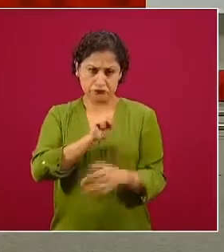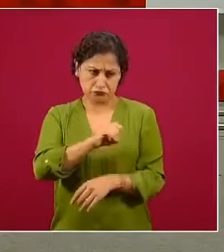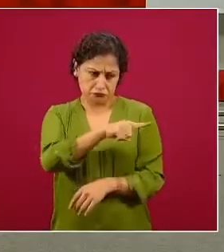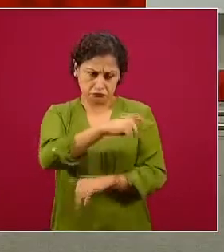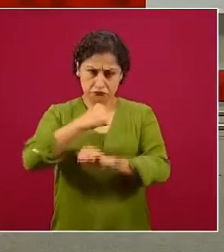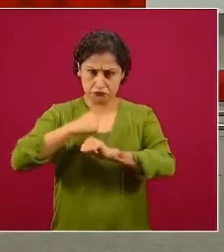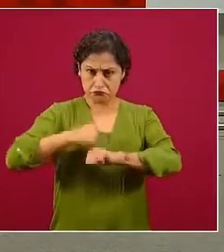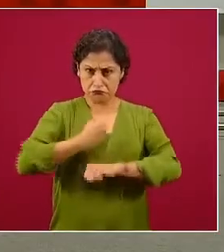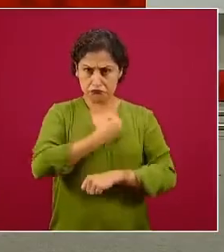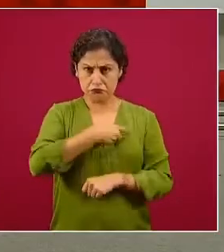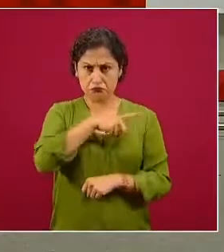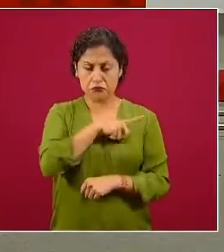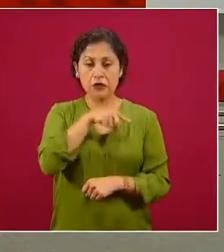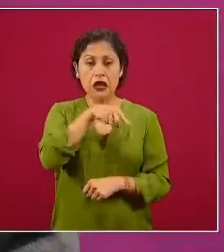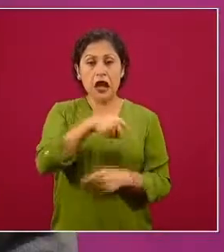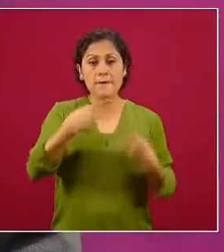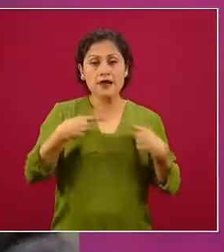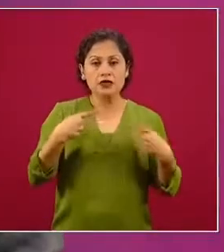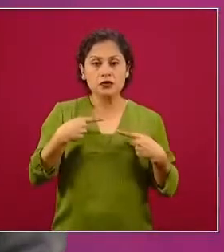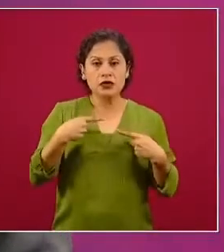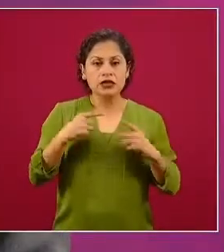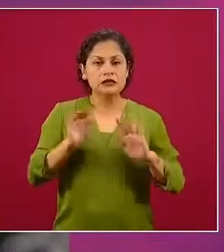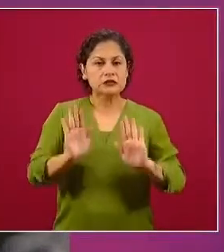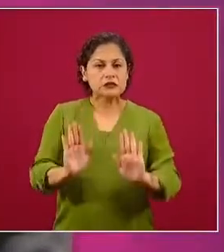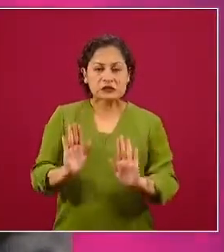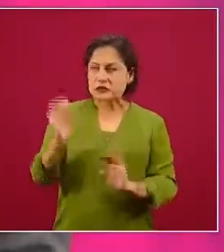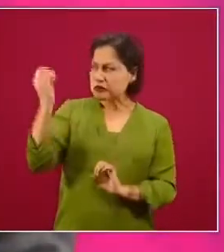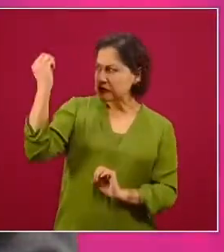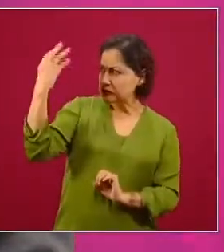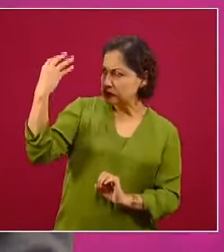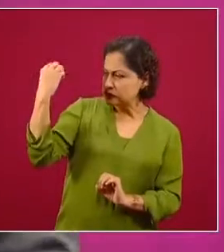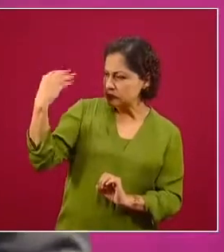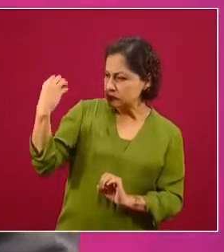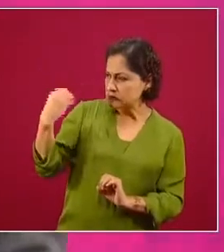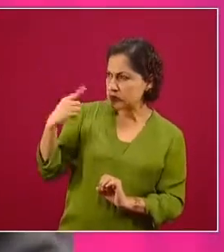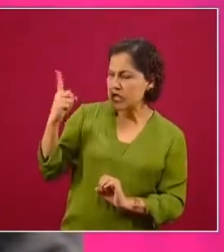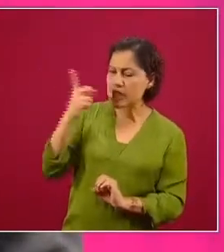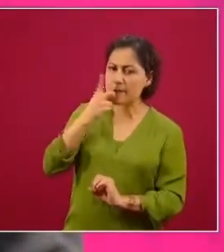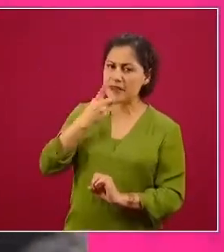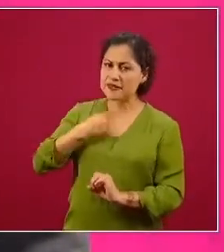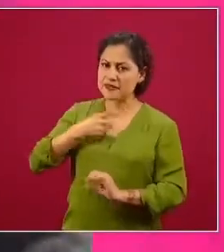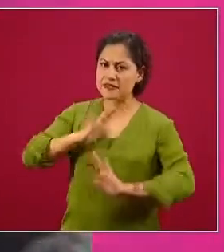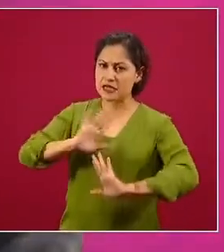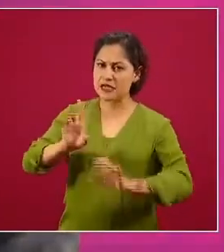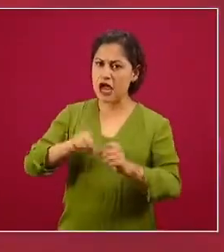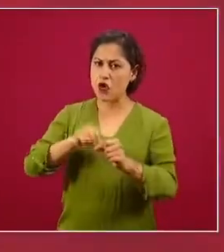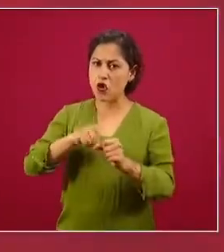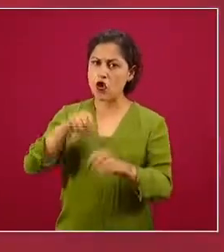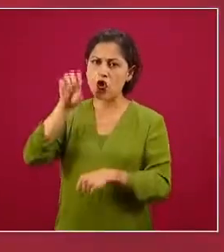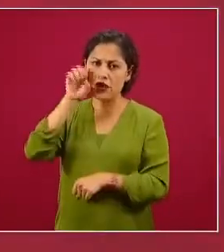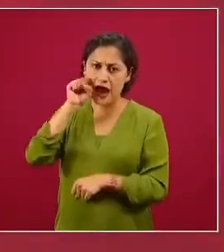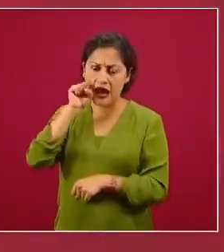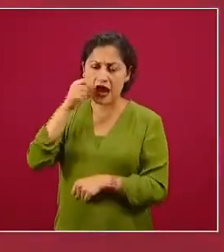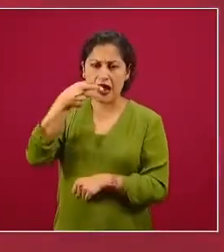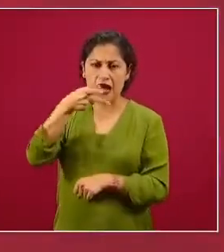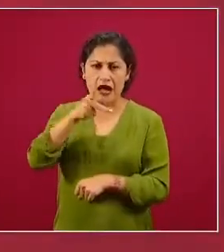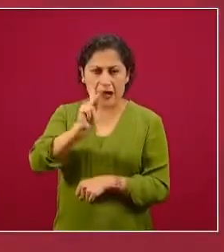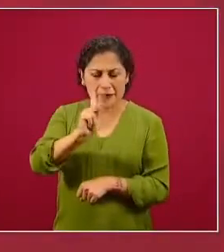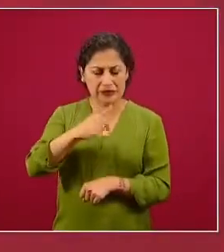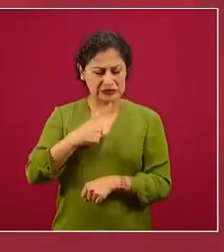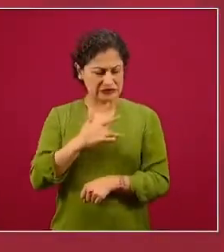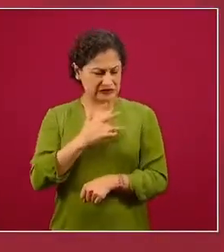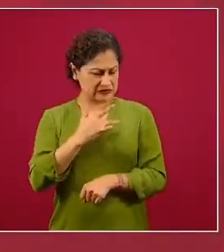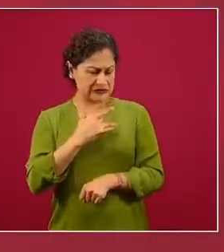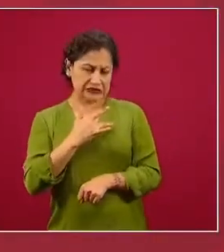una mayor cautela. Y aunque los indicadores que están medidos y son trazables me dicen que estoy